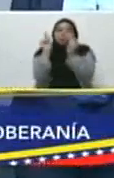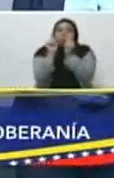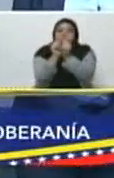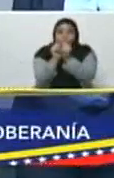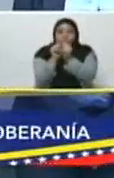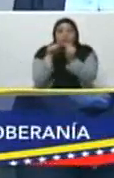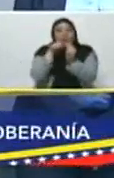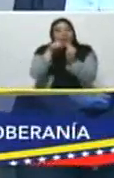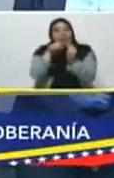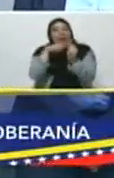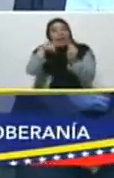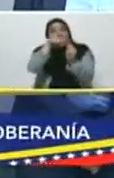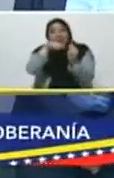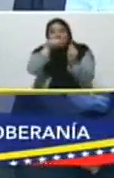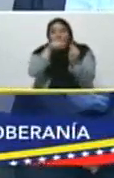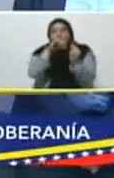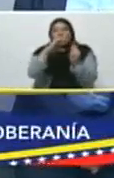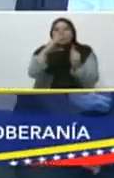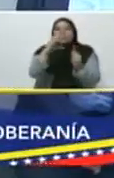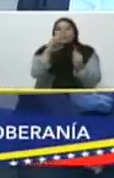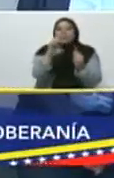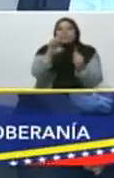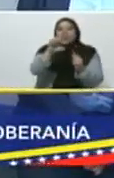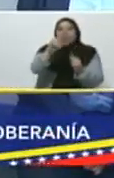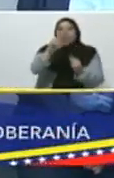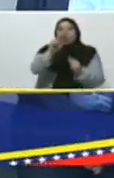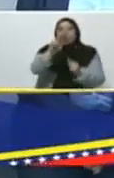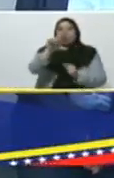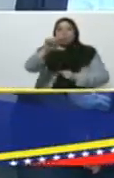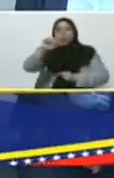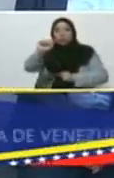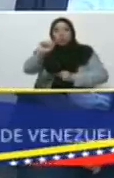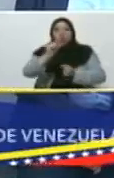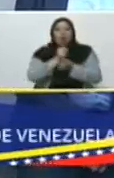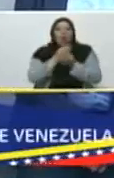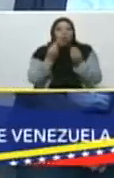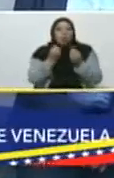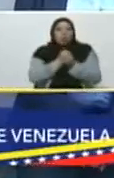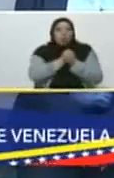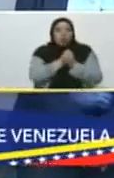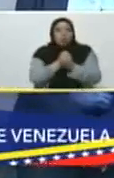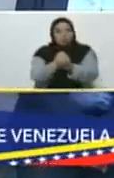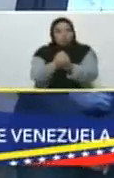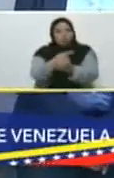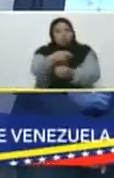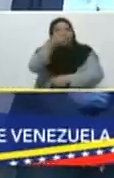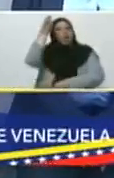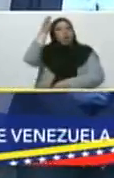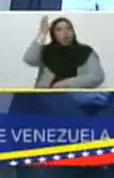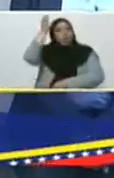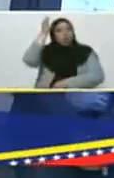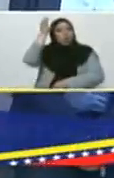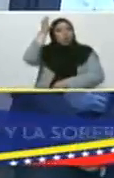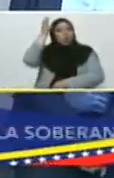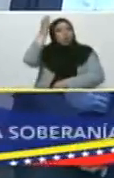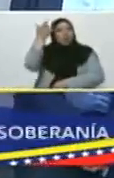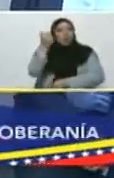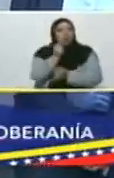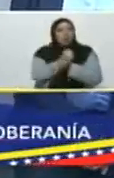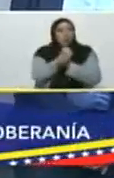con investigación, con paciencia y con mucho amor. Conocimiento, paciencia y